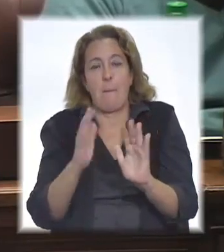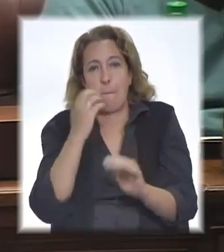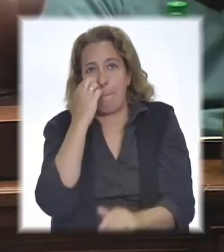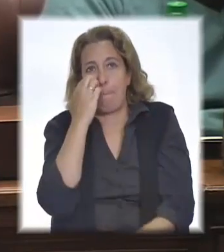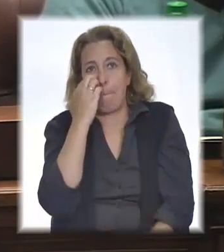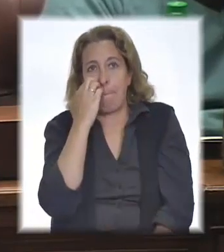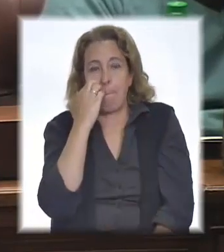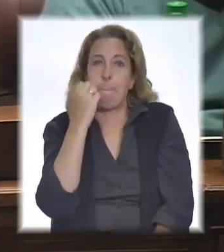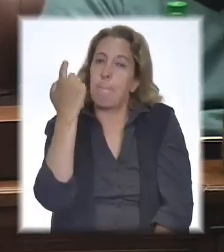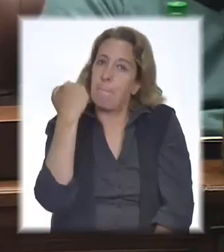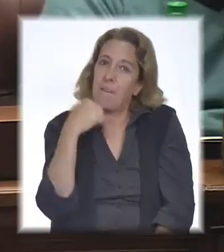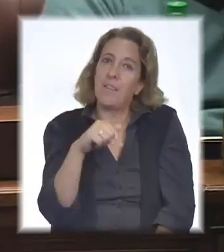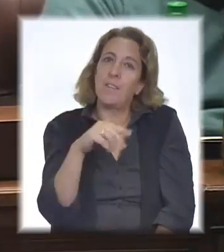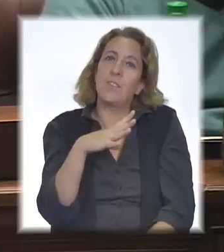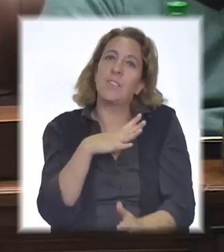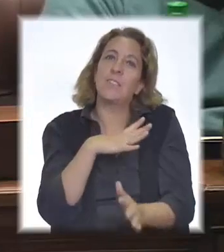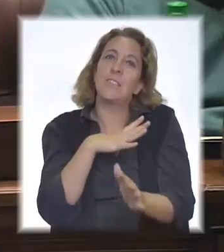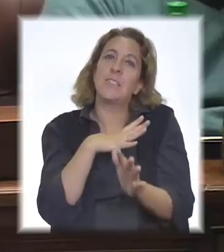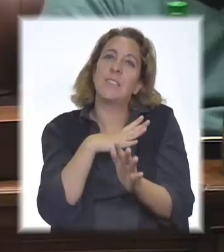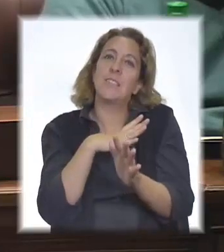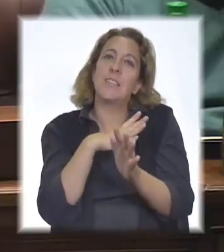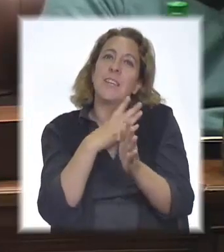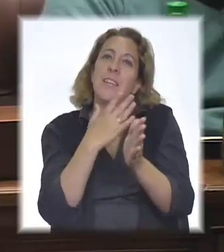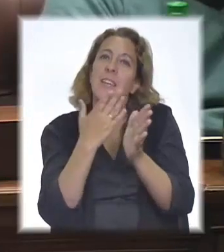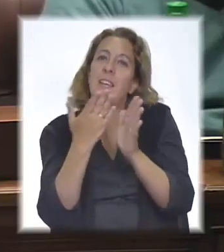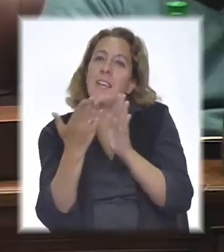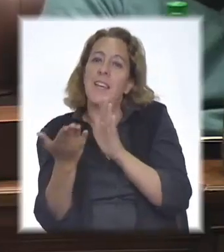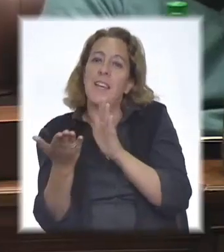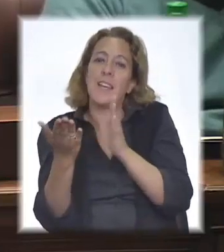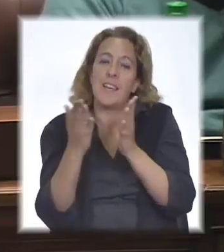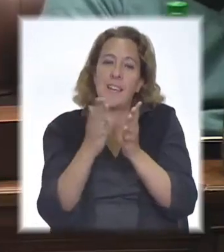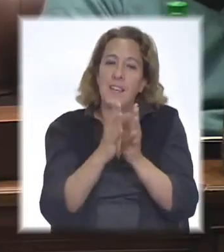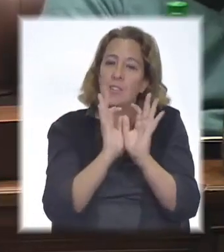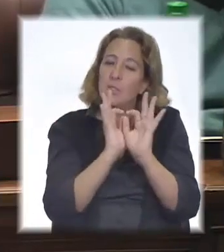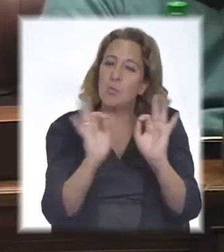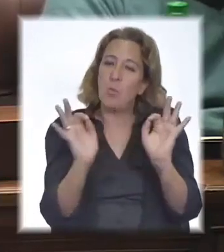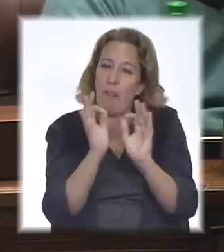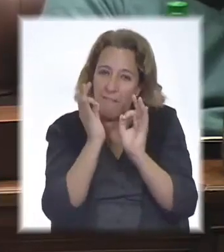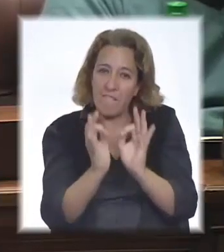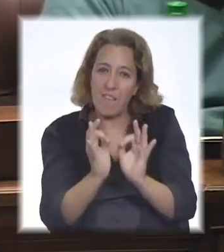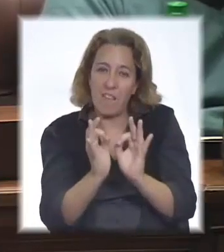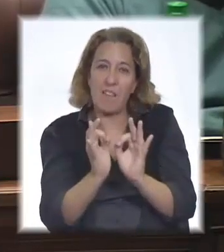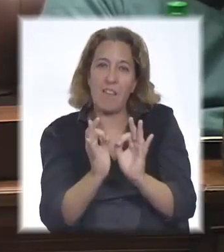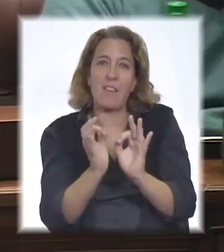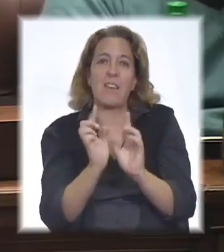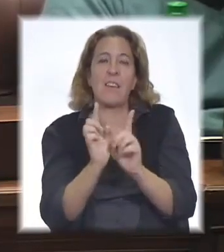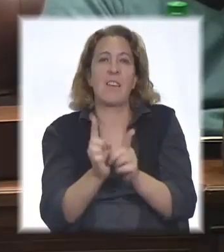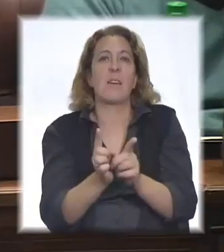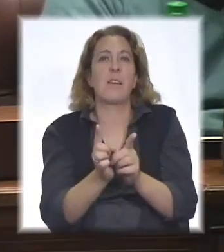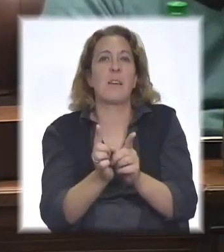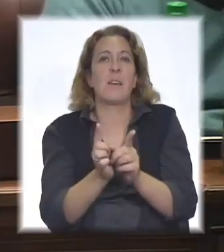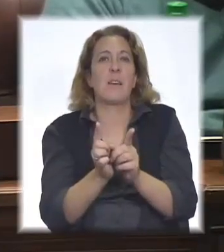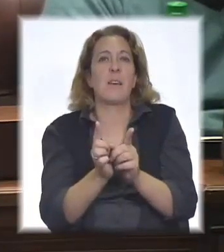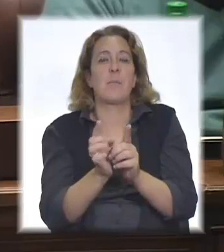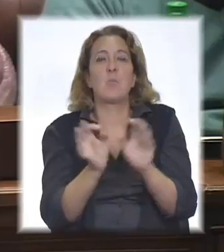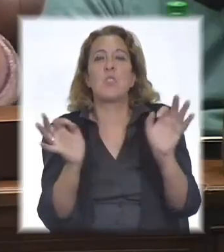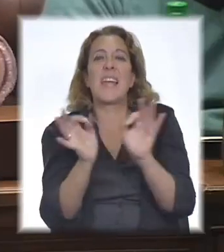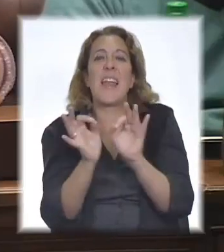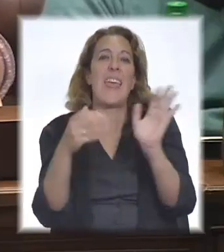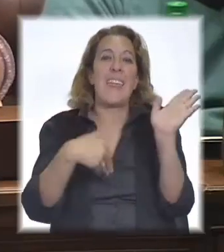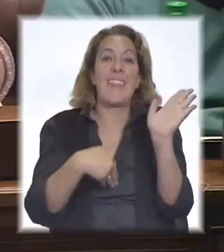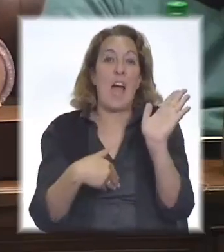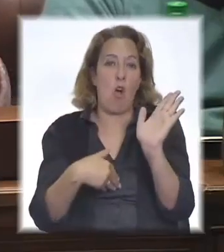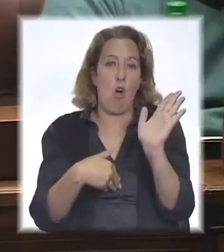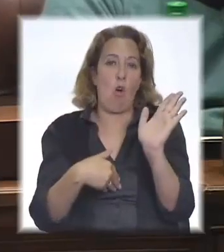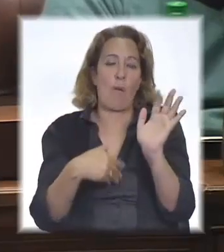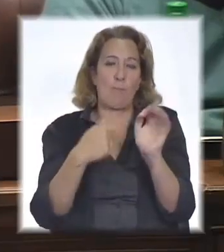pero tienen musicalidad dicen los críticos e inclusive musicalidad tanguera y quizás